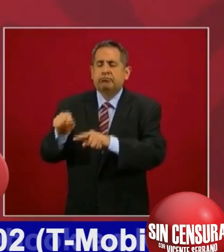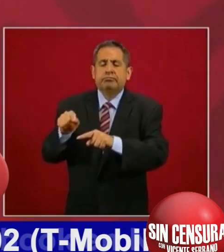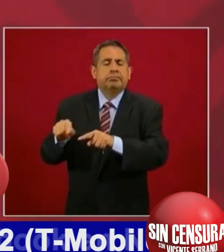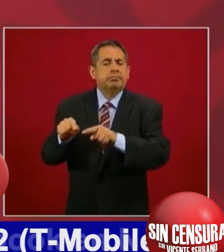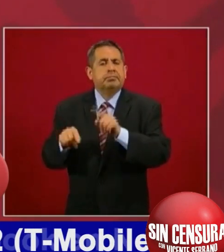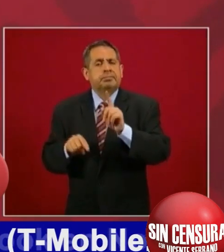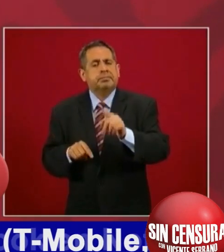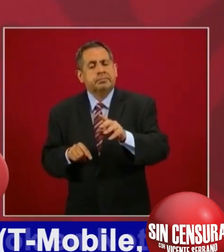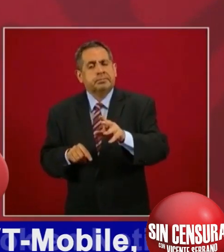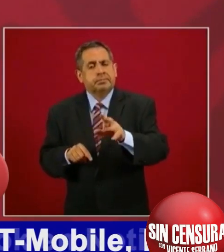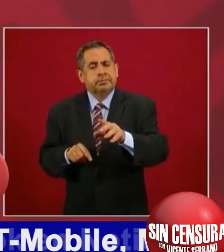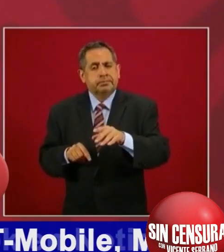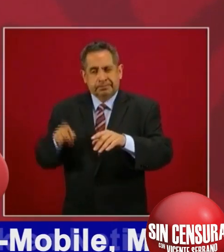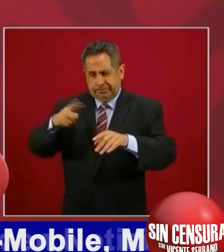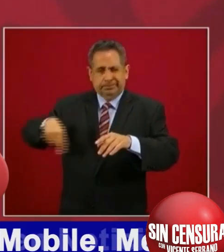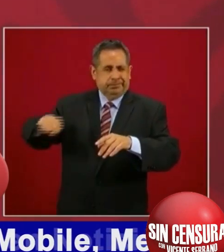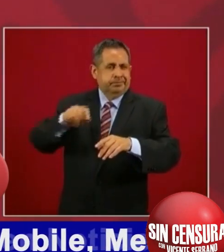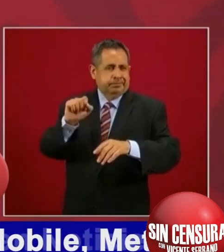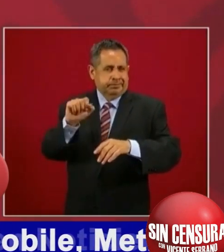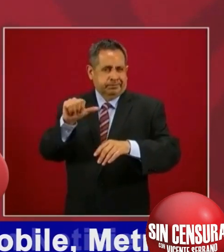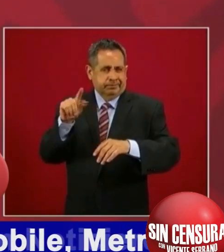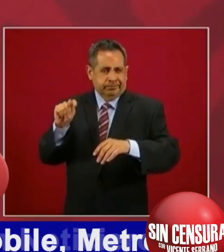de este sistema